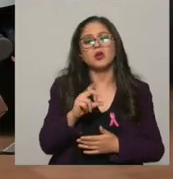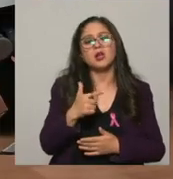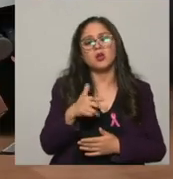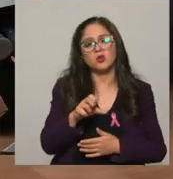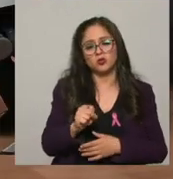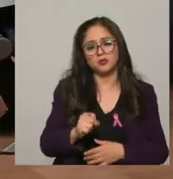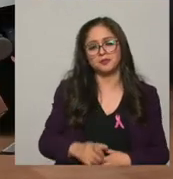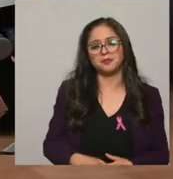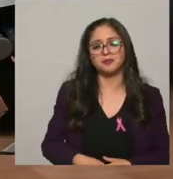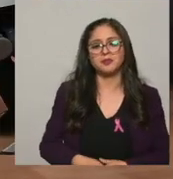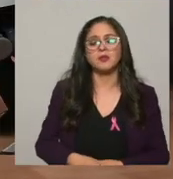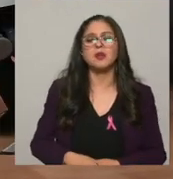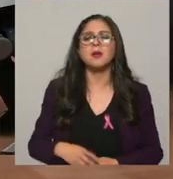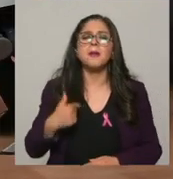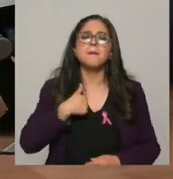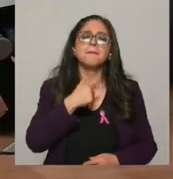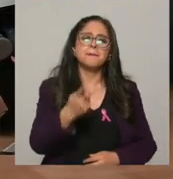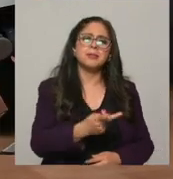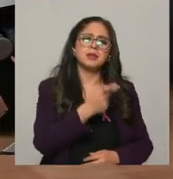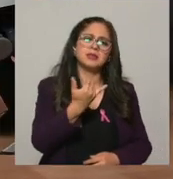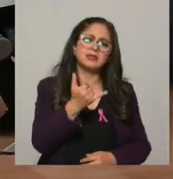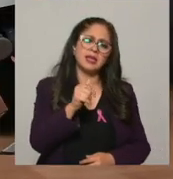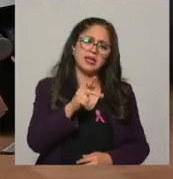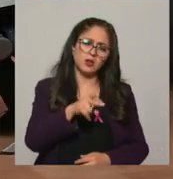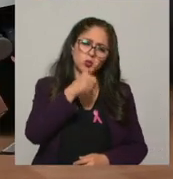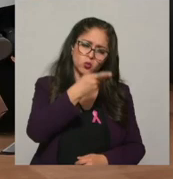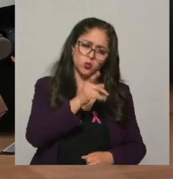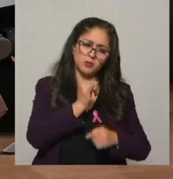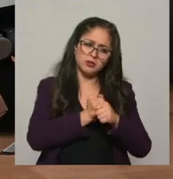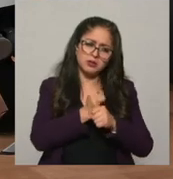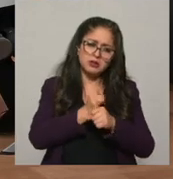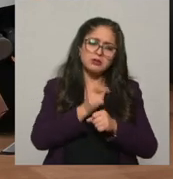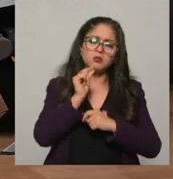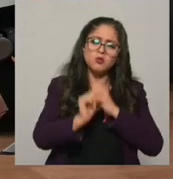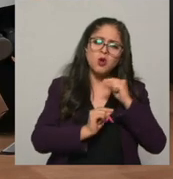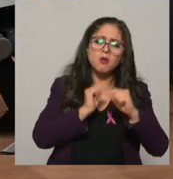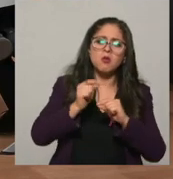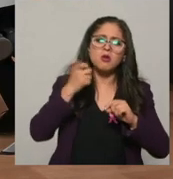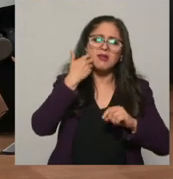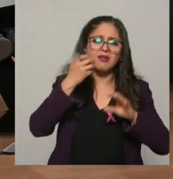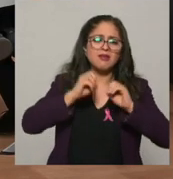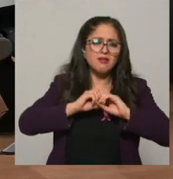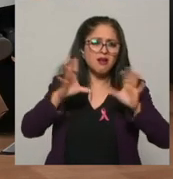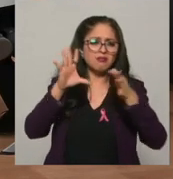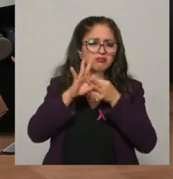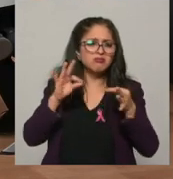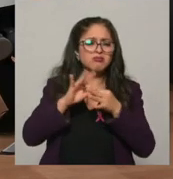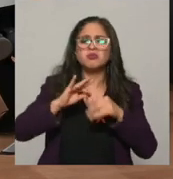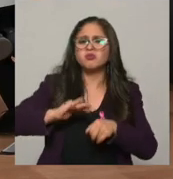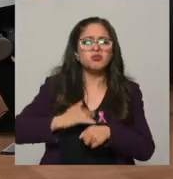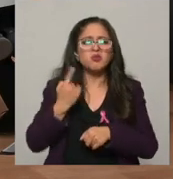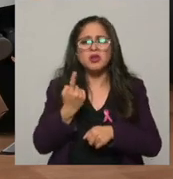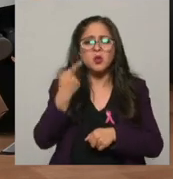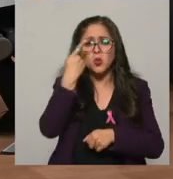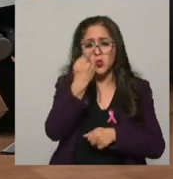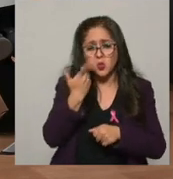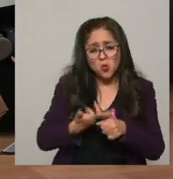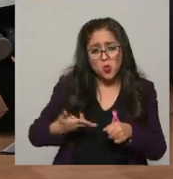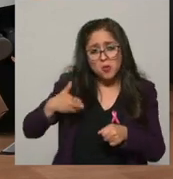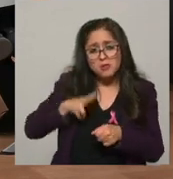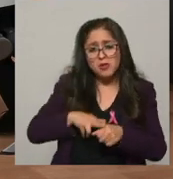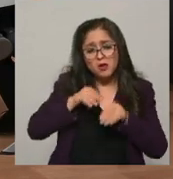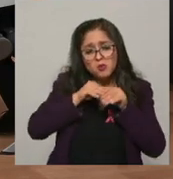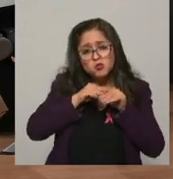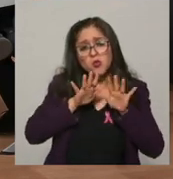tus investigaciones que has realizado, has tratado de dilucidar y explicar por qué solamente una clínica